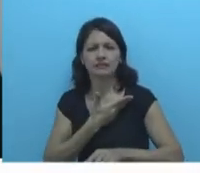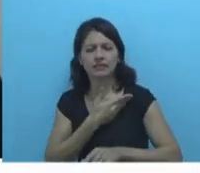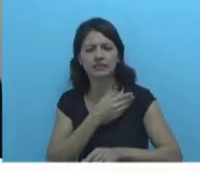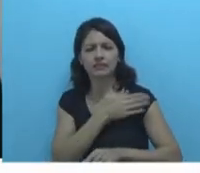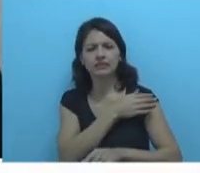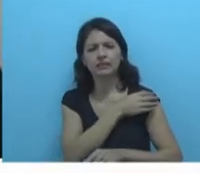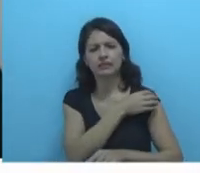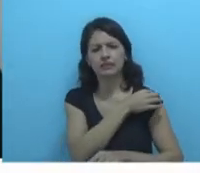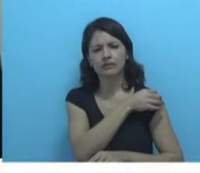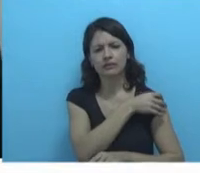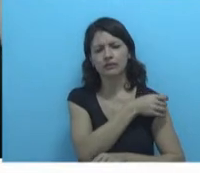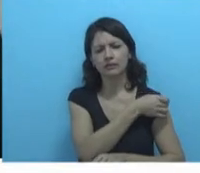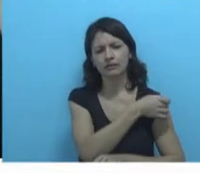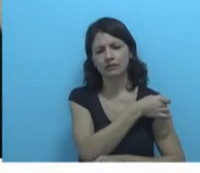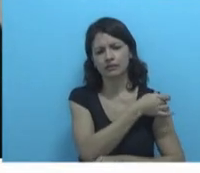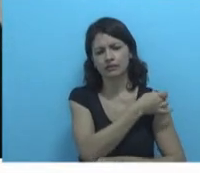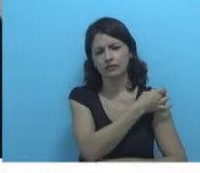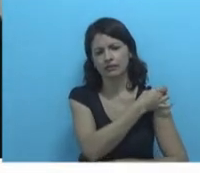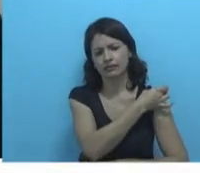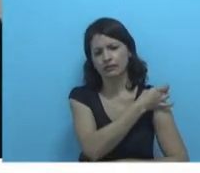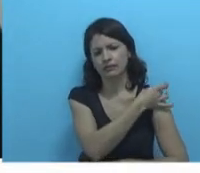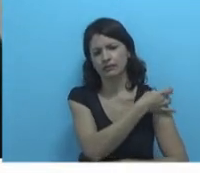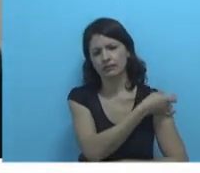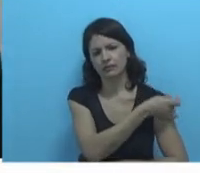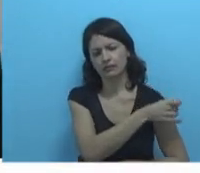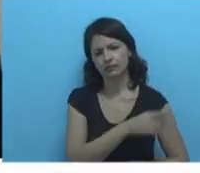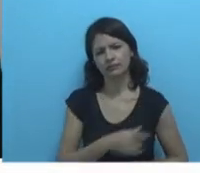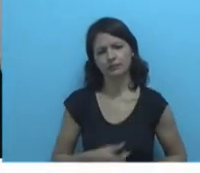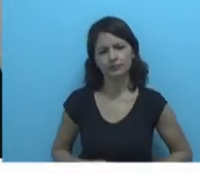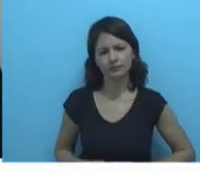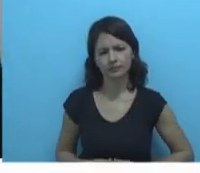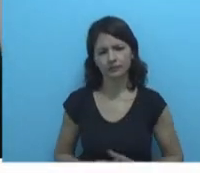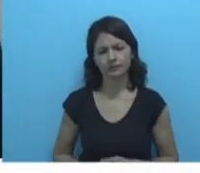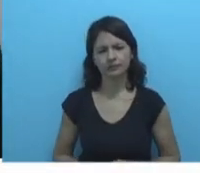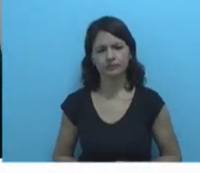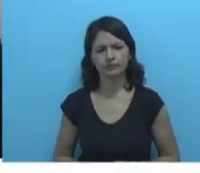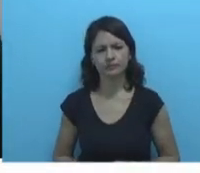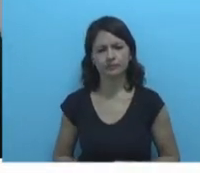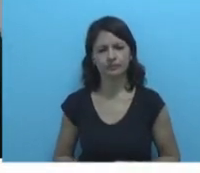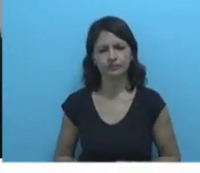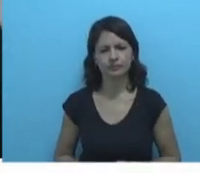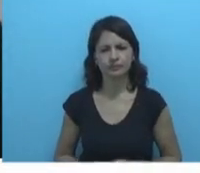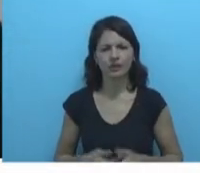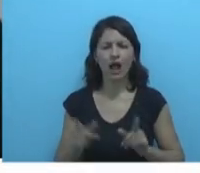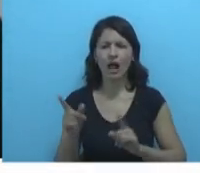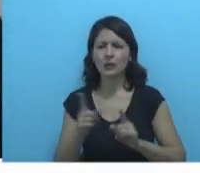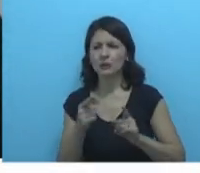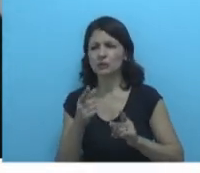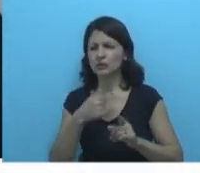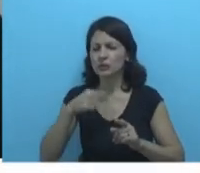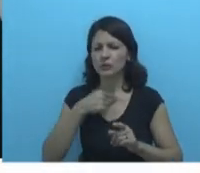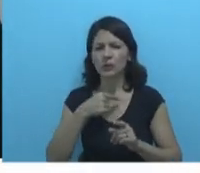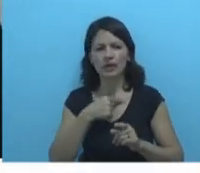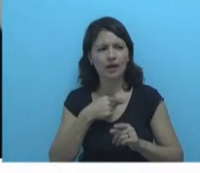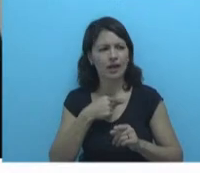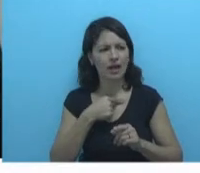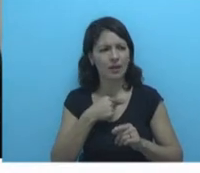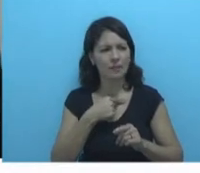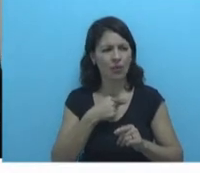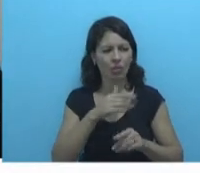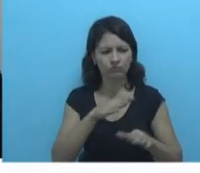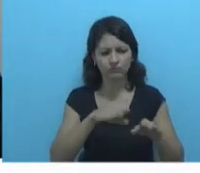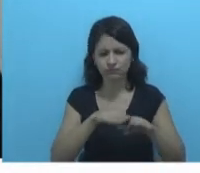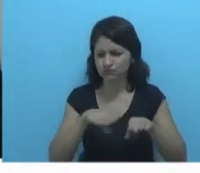esta situación de pandemia nos saque de las asimetrías territoriales y sociales por las